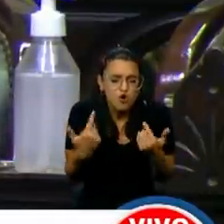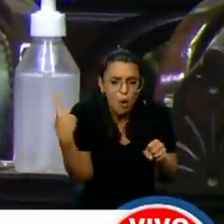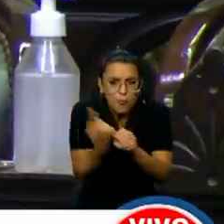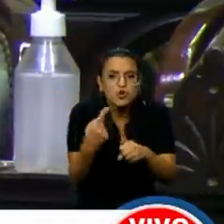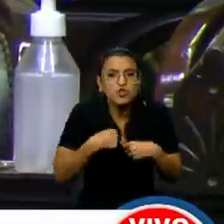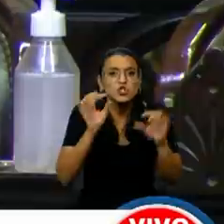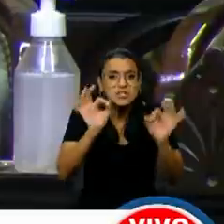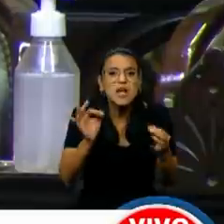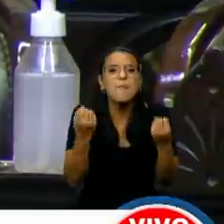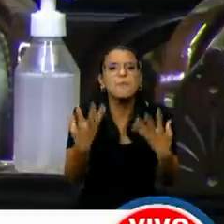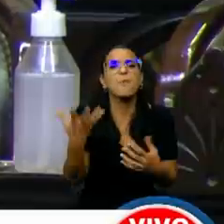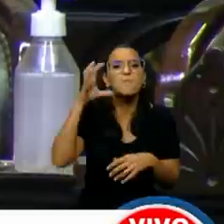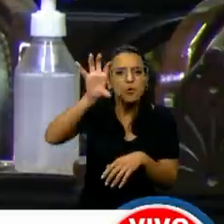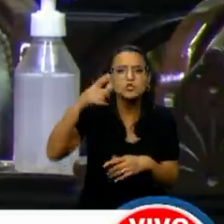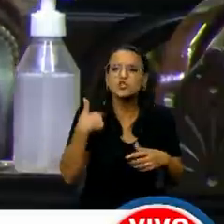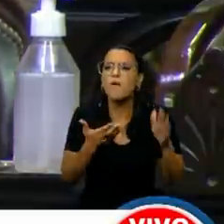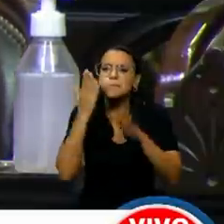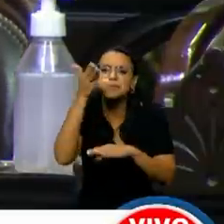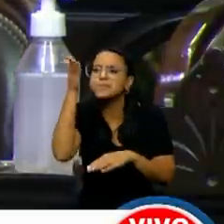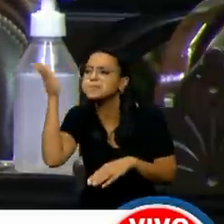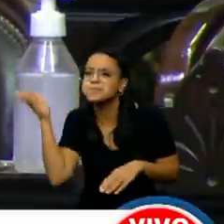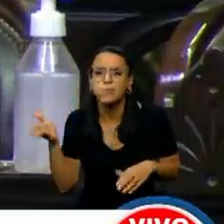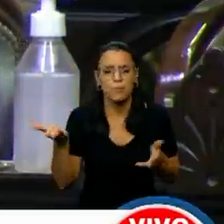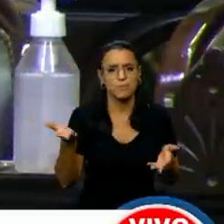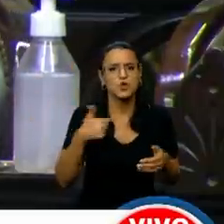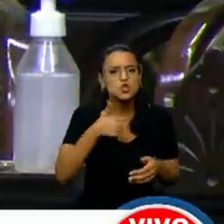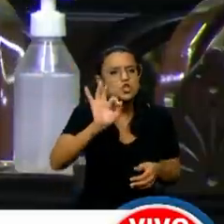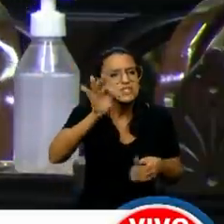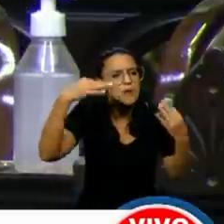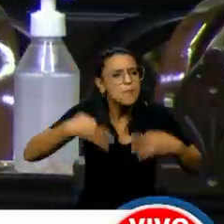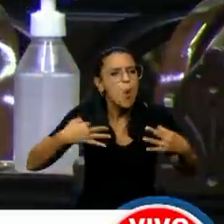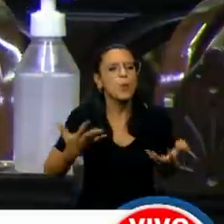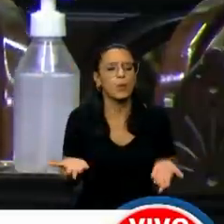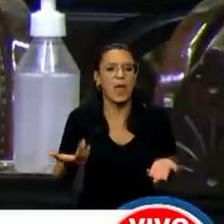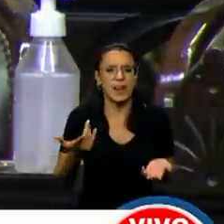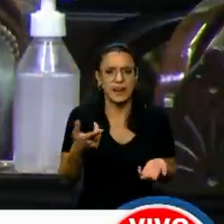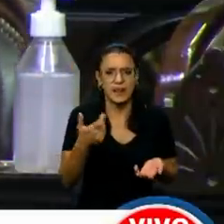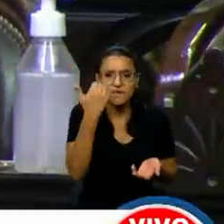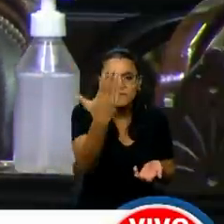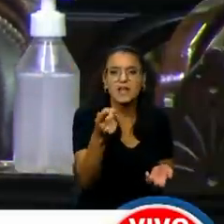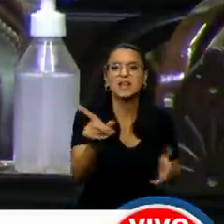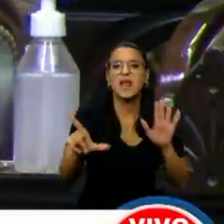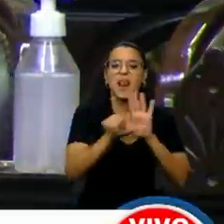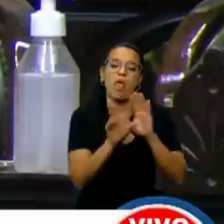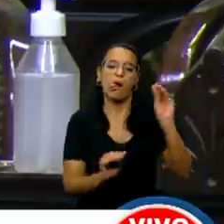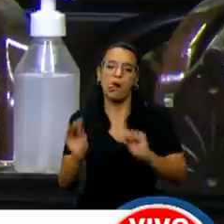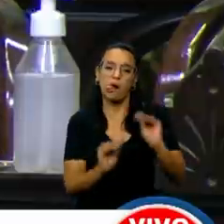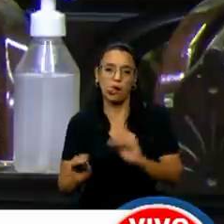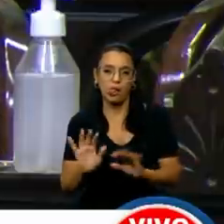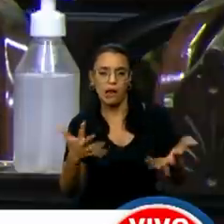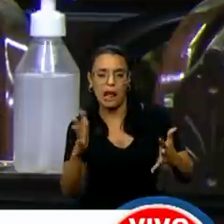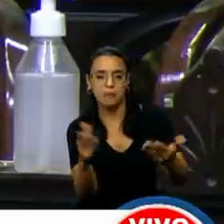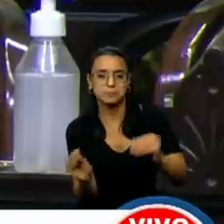y lo sé porque camine mi provincia la recorrido sé muy bien que hoy en día tengo enfrente a una ley improvisada